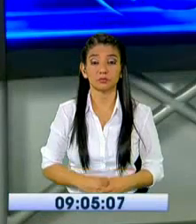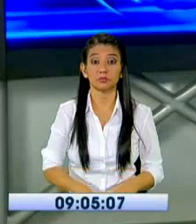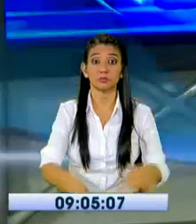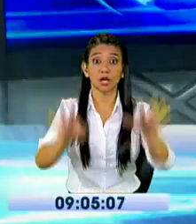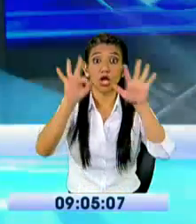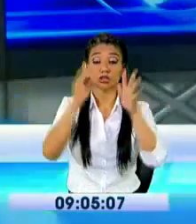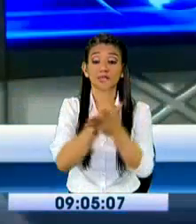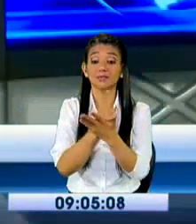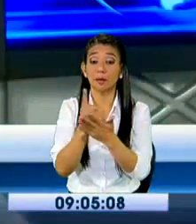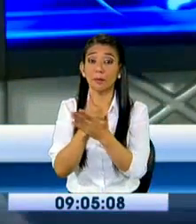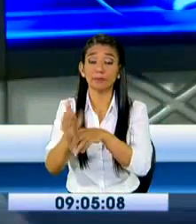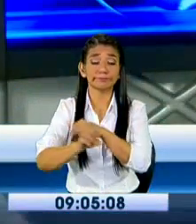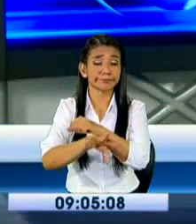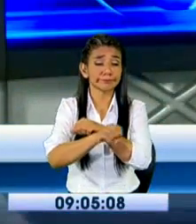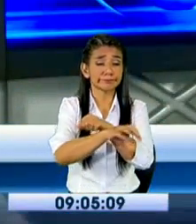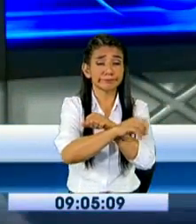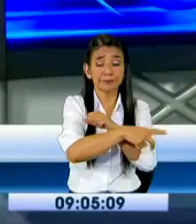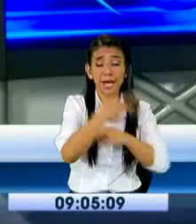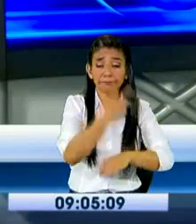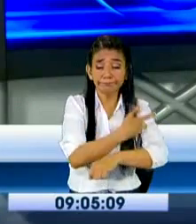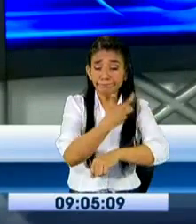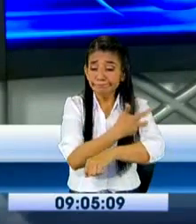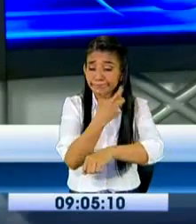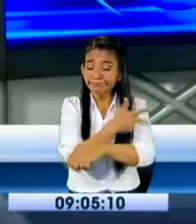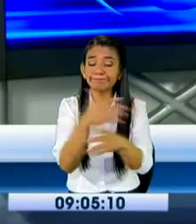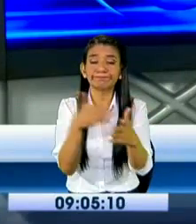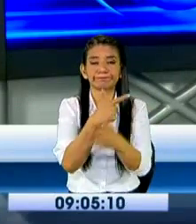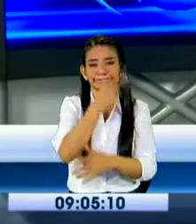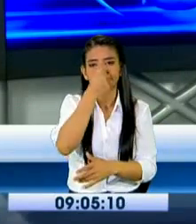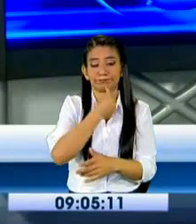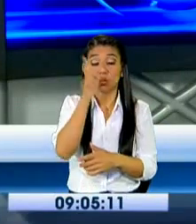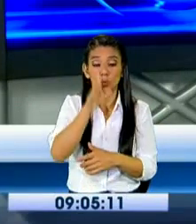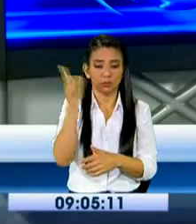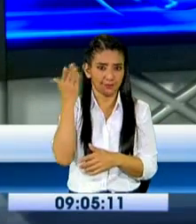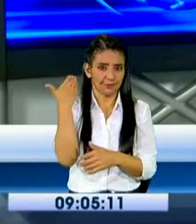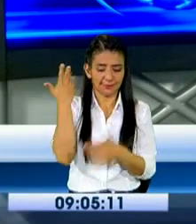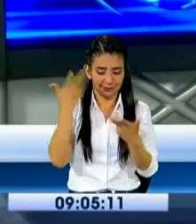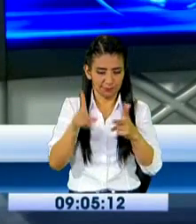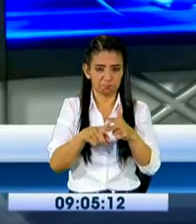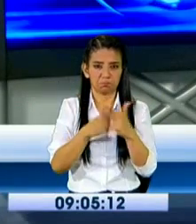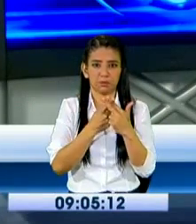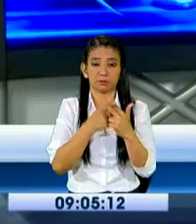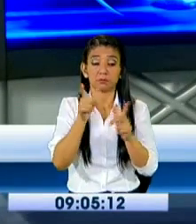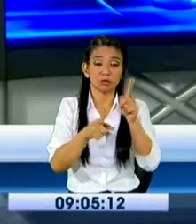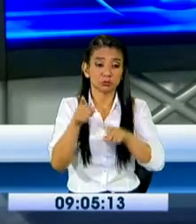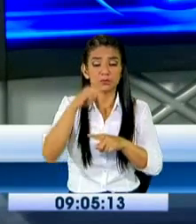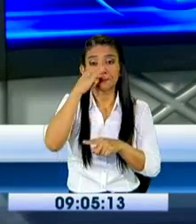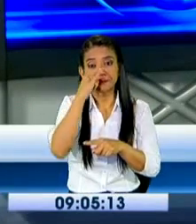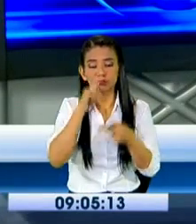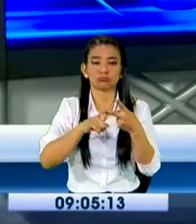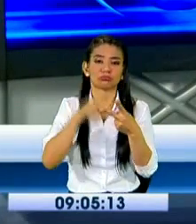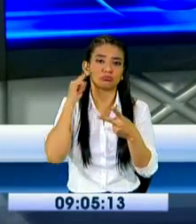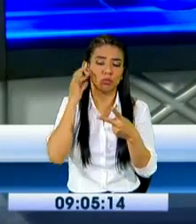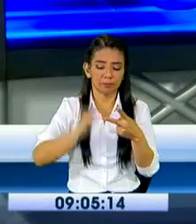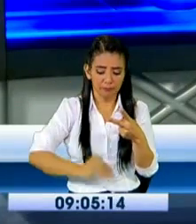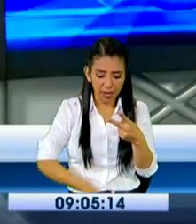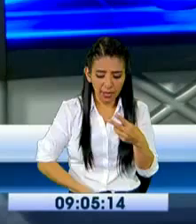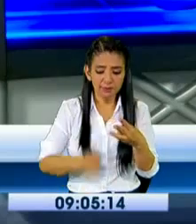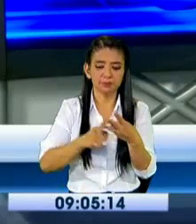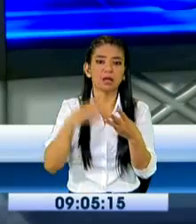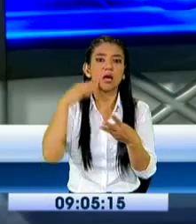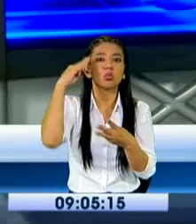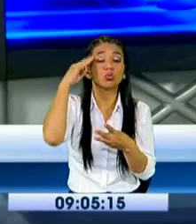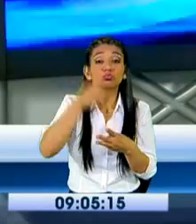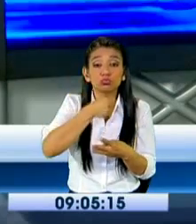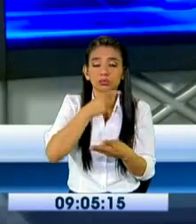8 semanas durará la campaña contra la influenza que inició este lunes. Personas consideradas como vulnerables, entre estas niños, embarazadas y de la tercera edad, son